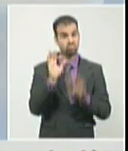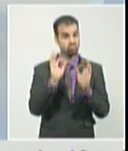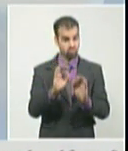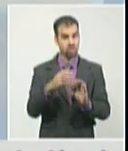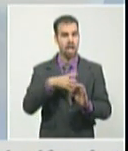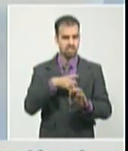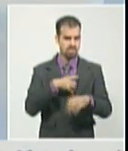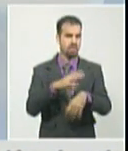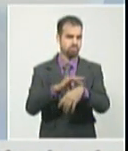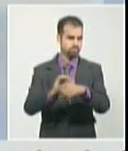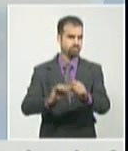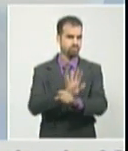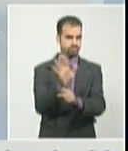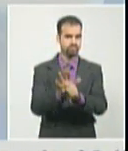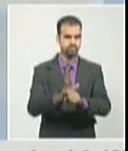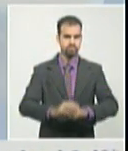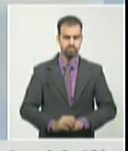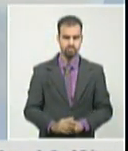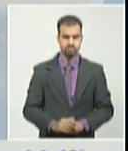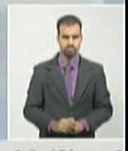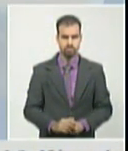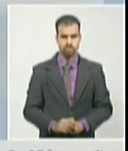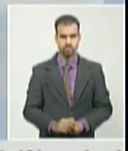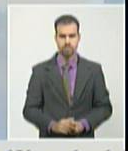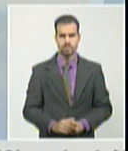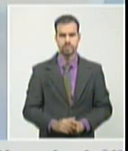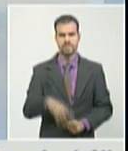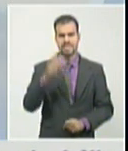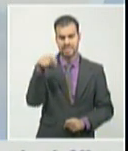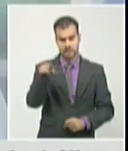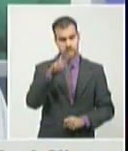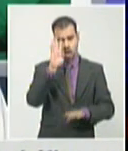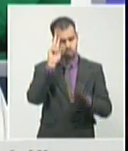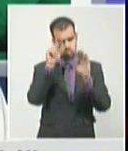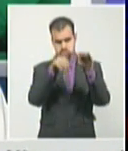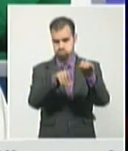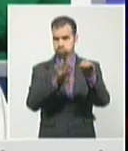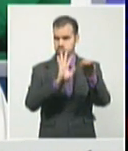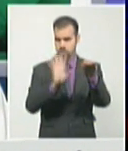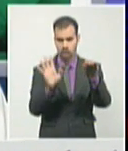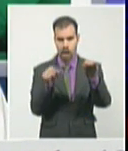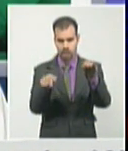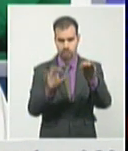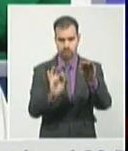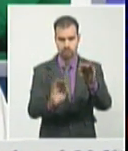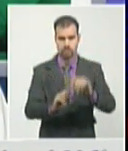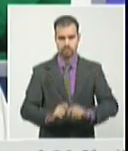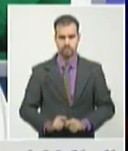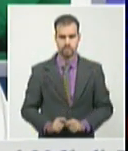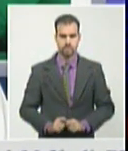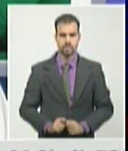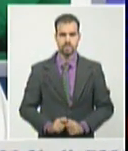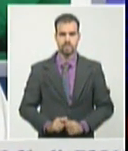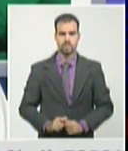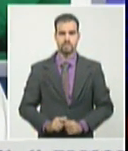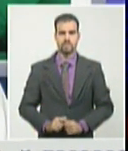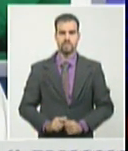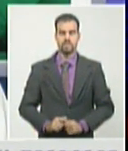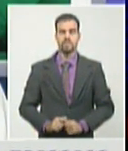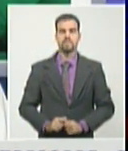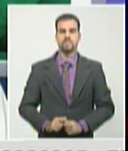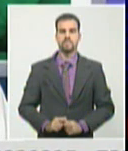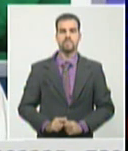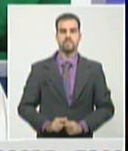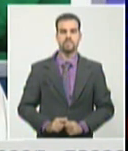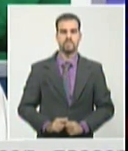se encuentren en unidades hospitalarias ingresadas ayer clase